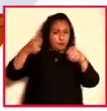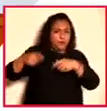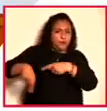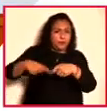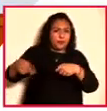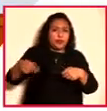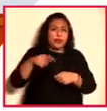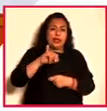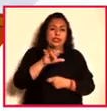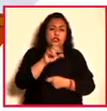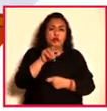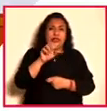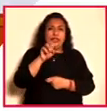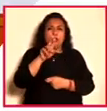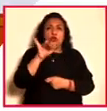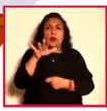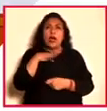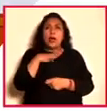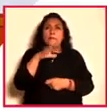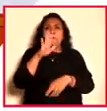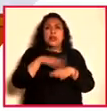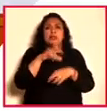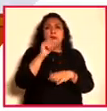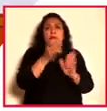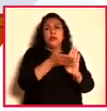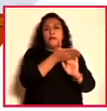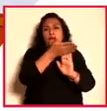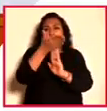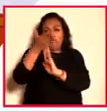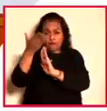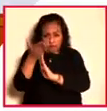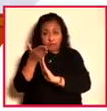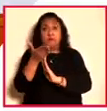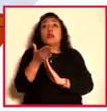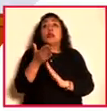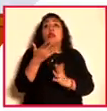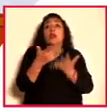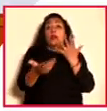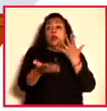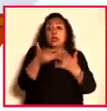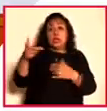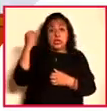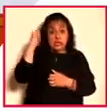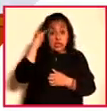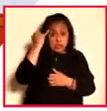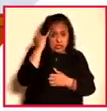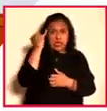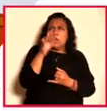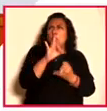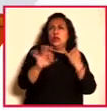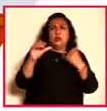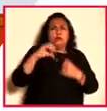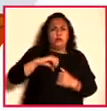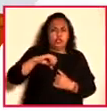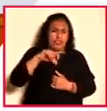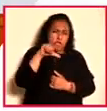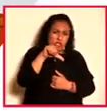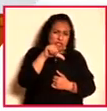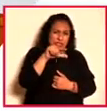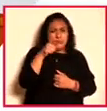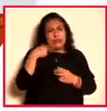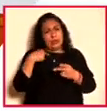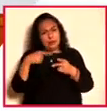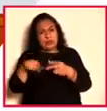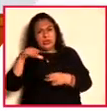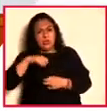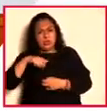Quino, quien erigió más de 20 edificaciones misionales con mano de obra indígena desde finales del siglo XVII y principios del